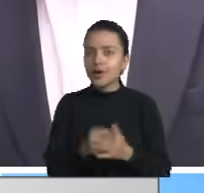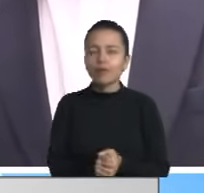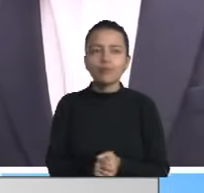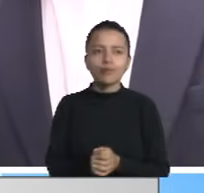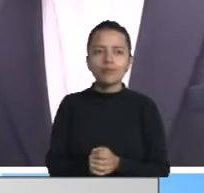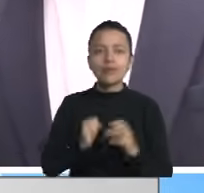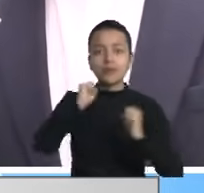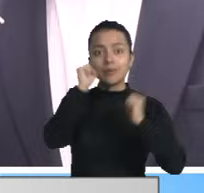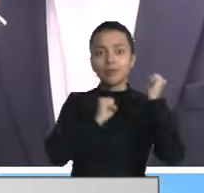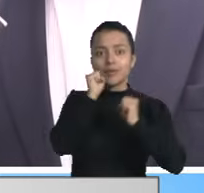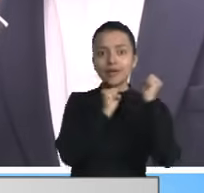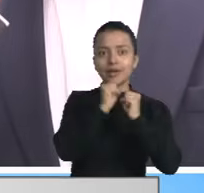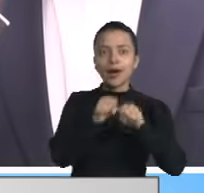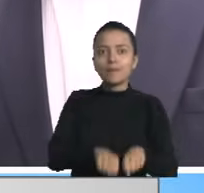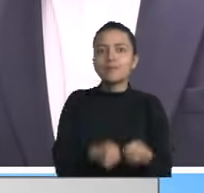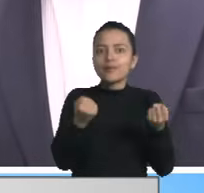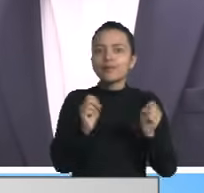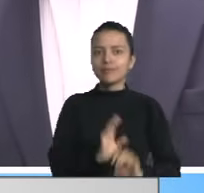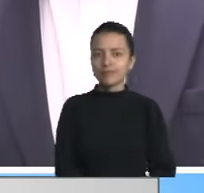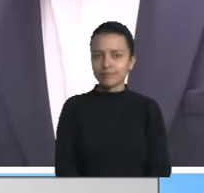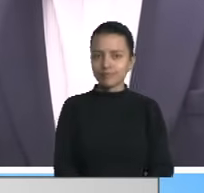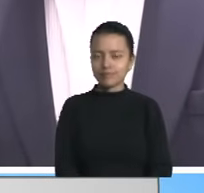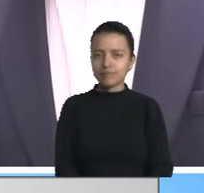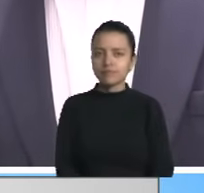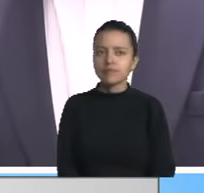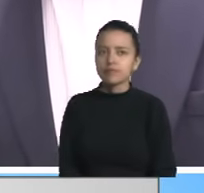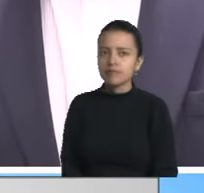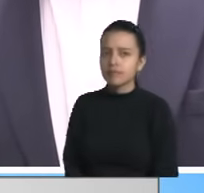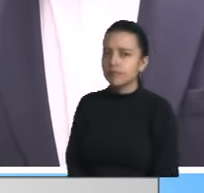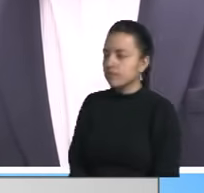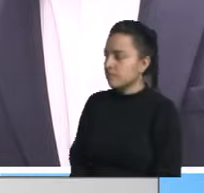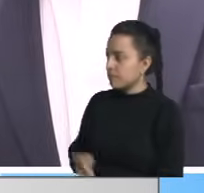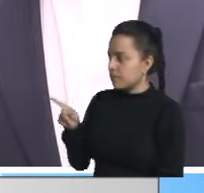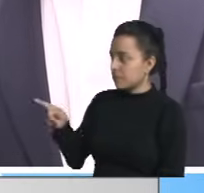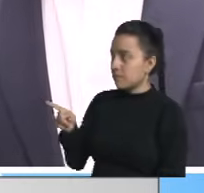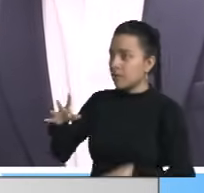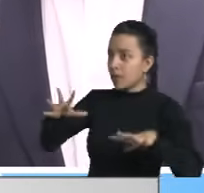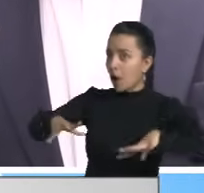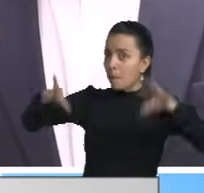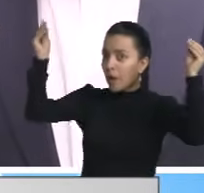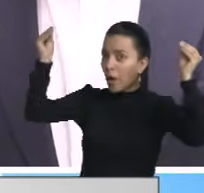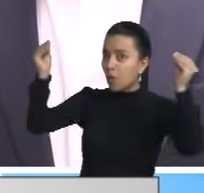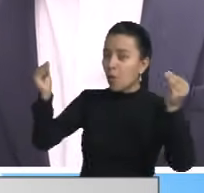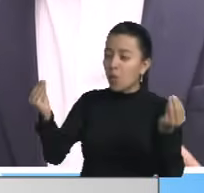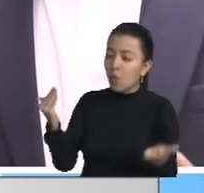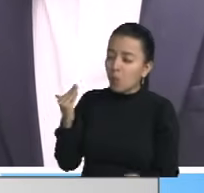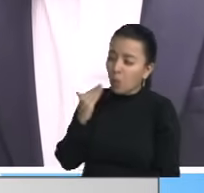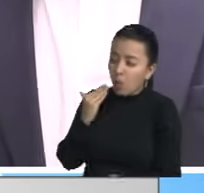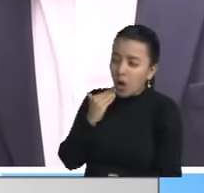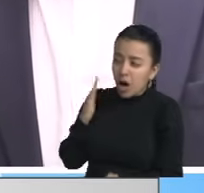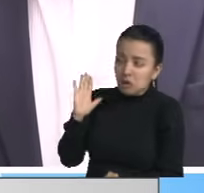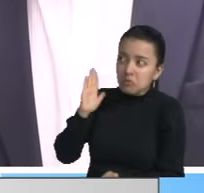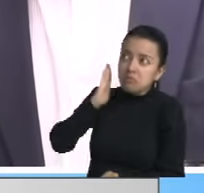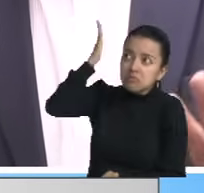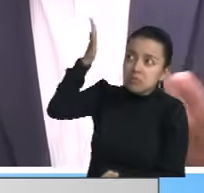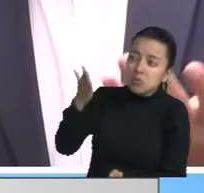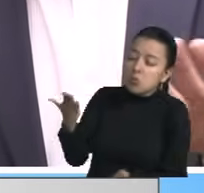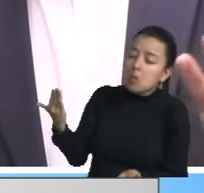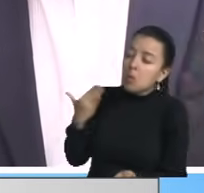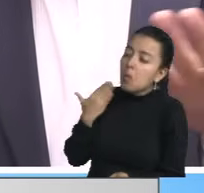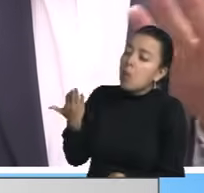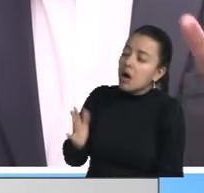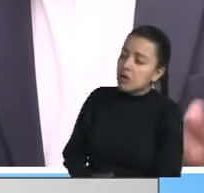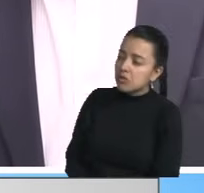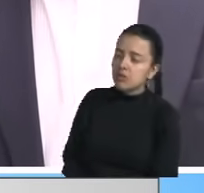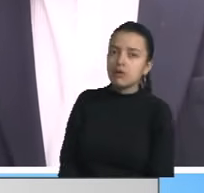turbina de Termosipa, por ejemplo. ¿Cuándo podría ocurrir ese racionamiento, ese apagón? Pues como vamos, si el crecimiento sigue saludable y parte de lo que uno quiere